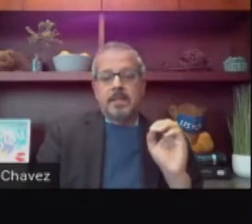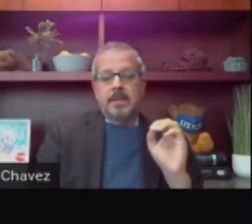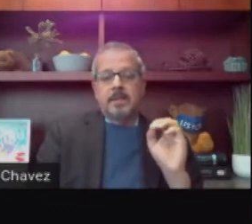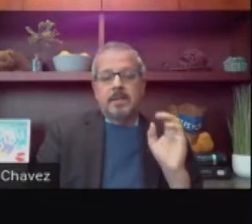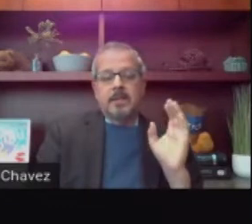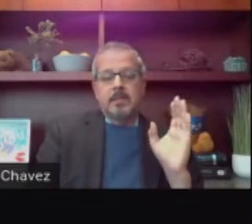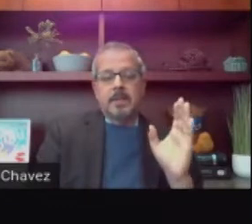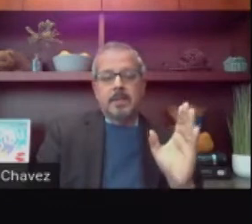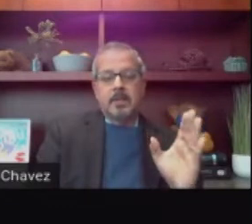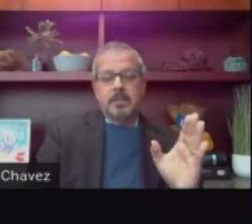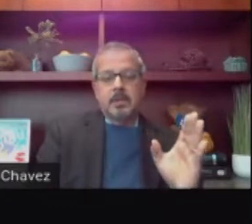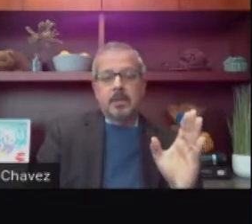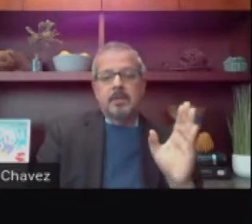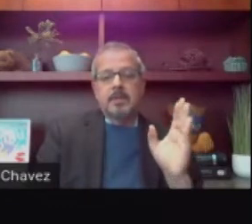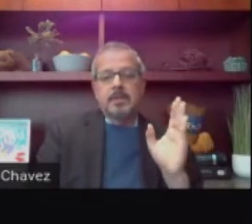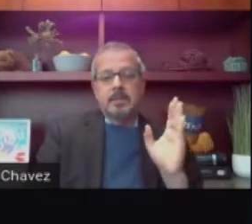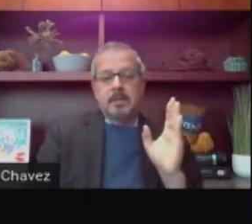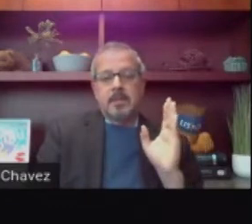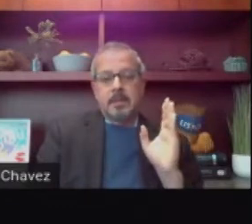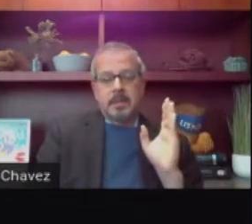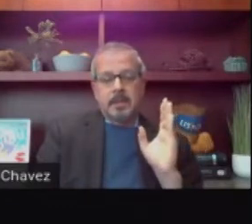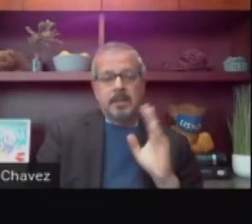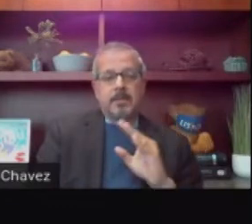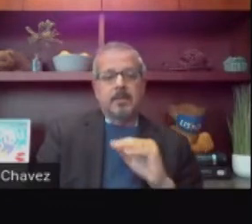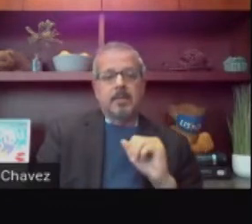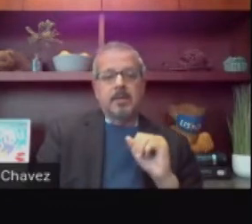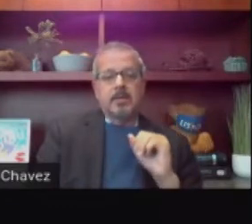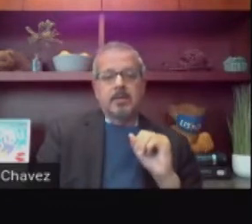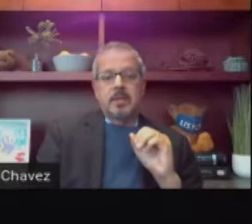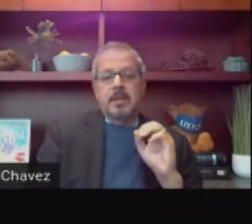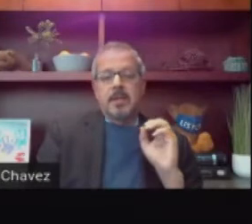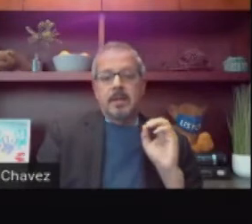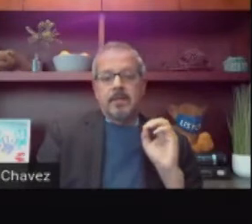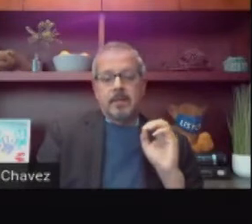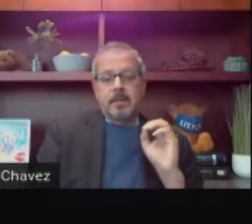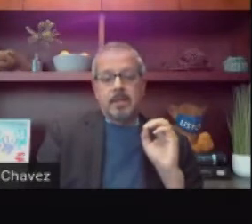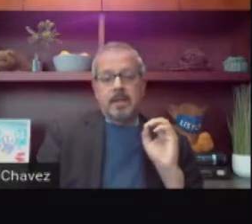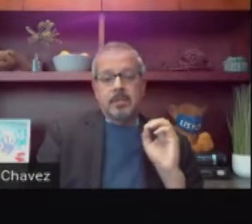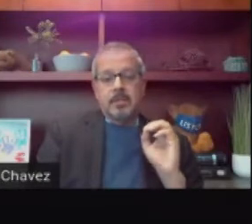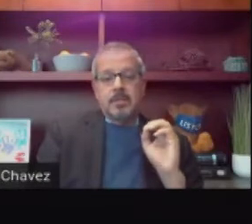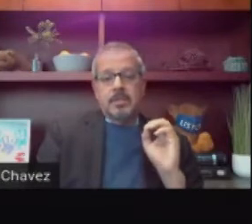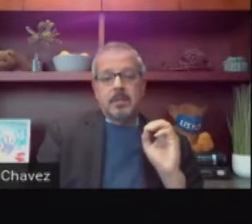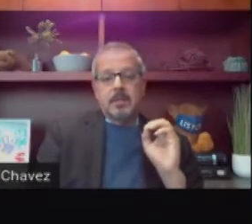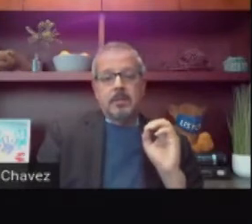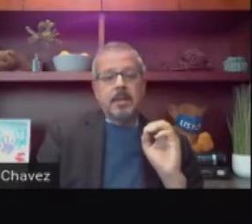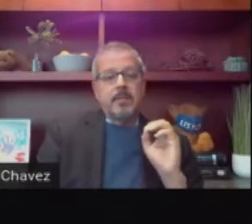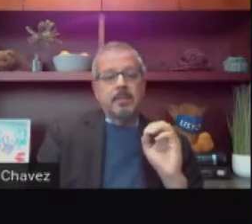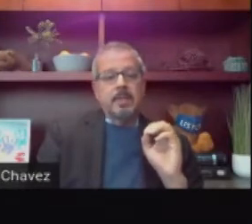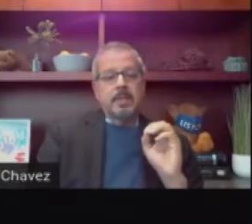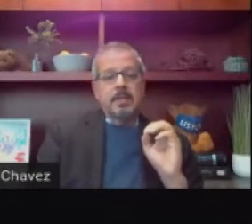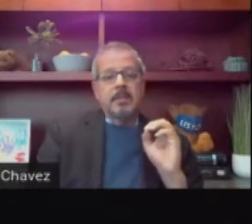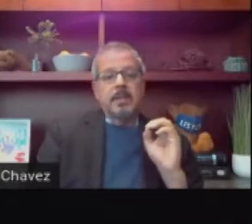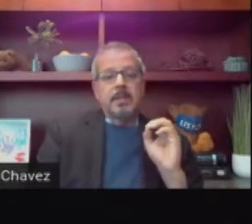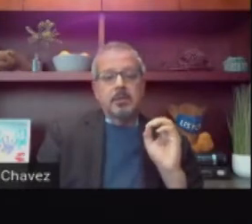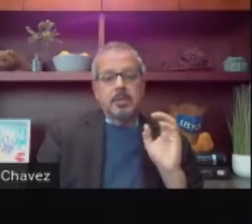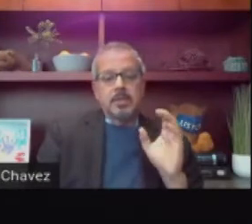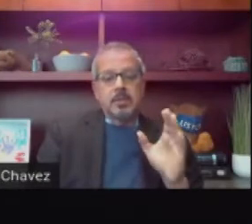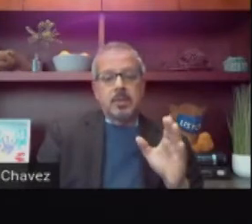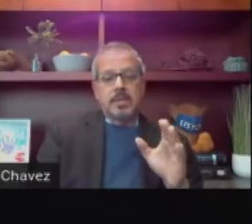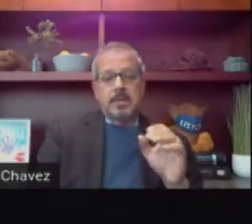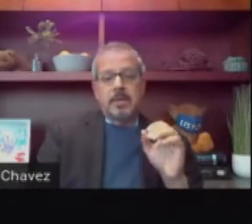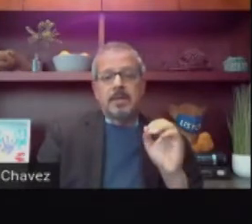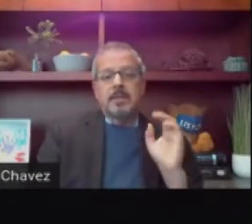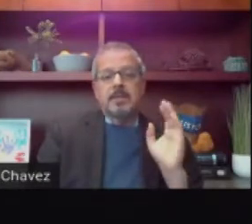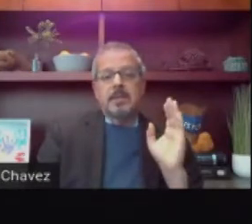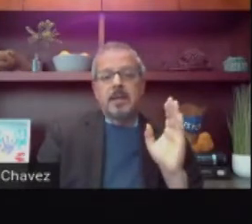la diferencia entre mantenernos saludables y enfermarnos. Acciones que también nos van a permitir mantener